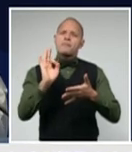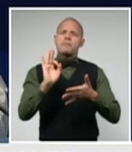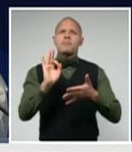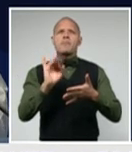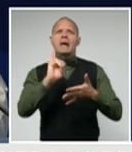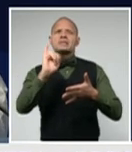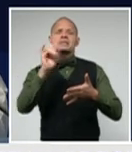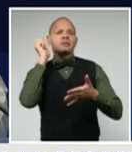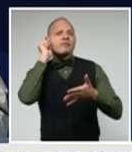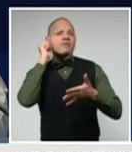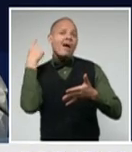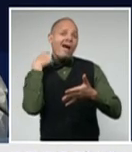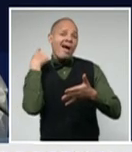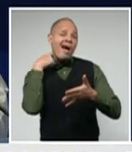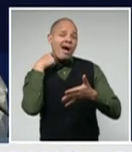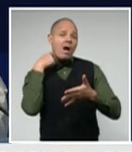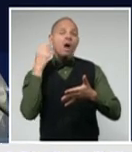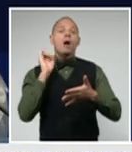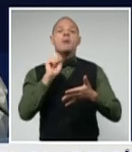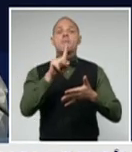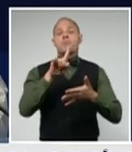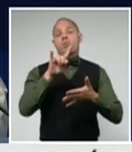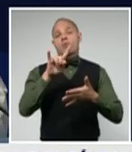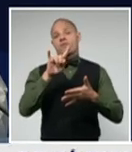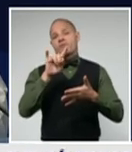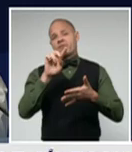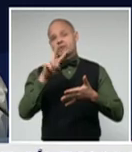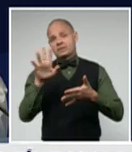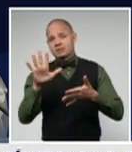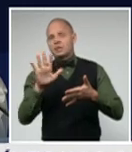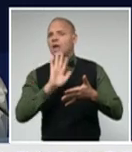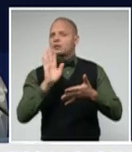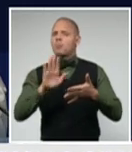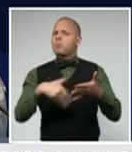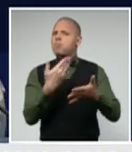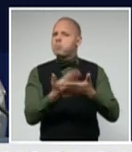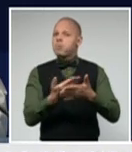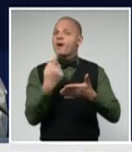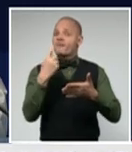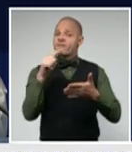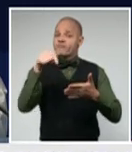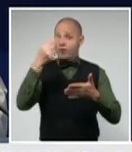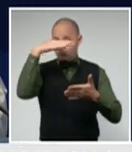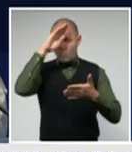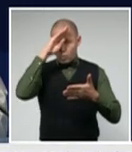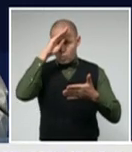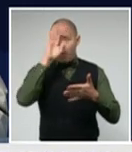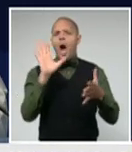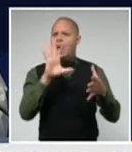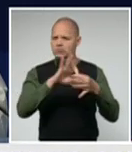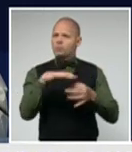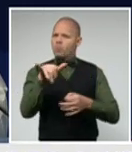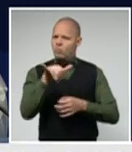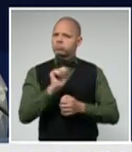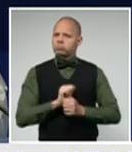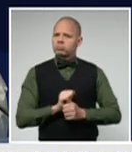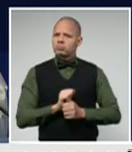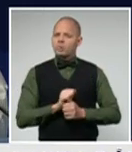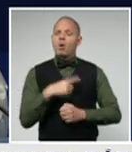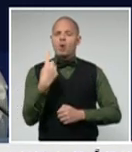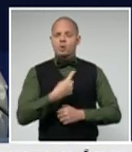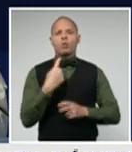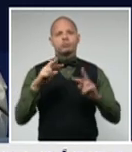1925, pues propuso que ese día también Cuba celebrara este día. Reiteramos nuestra